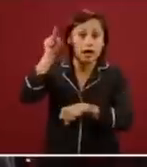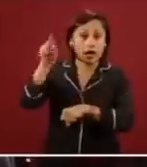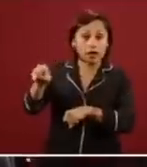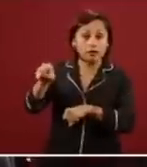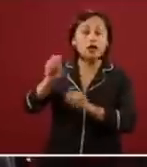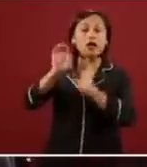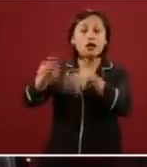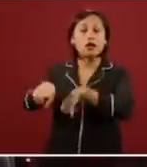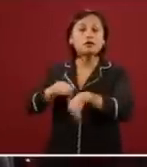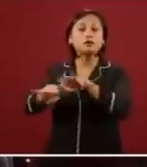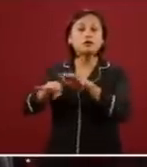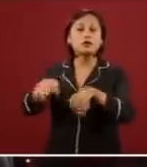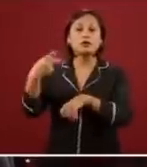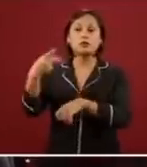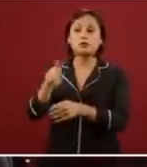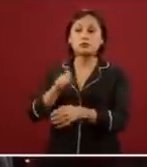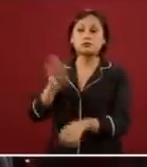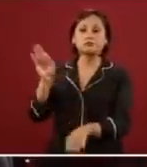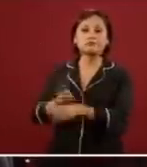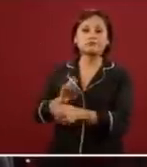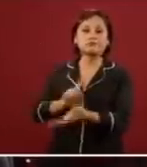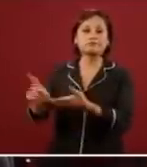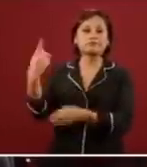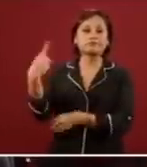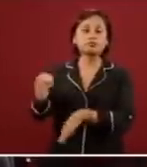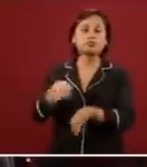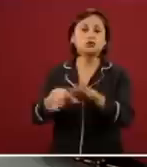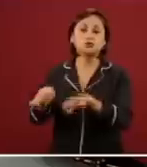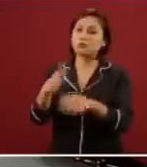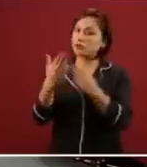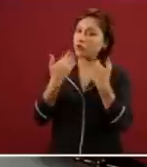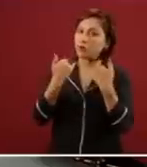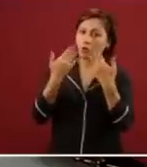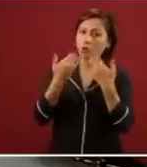beneficio laboral realmente, ¿no? Y no sé si